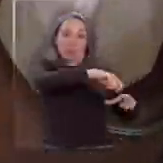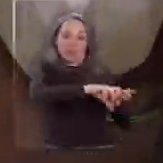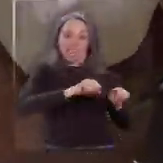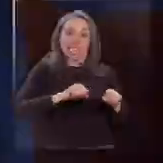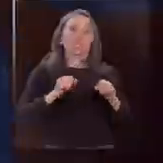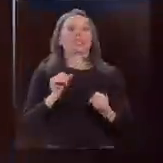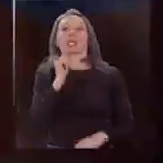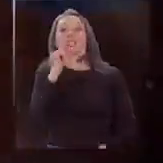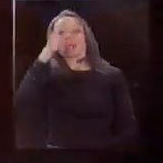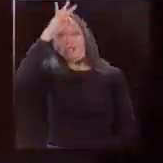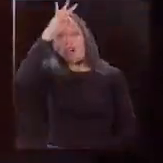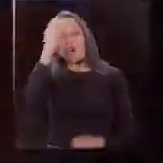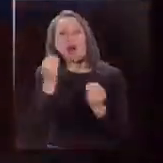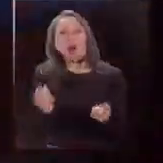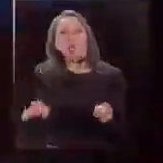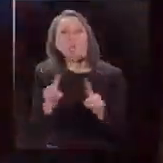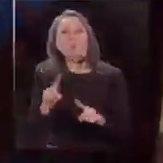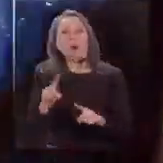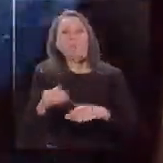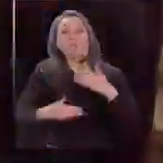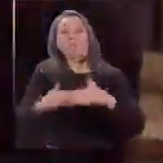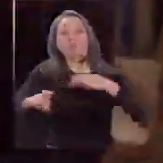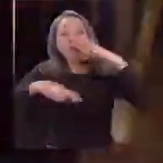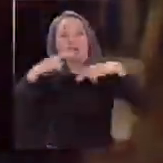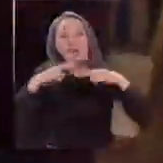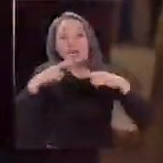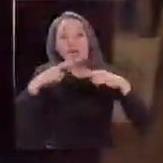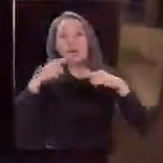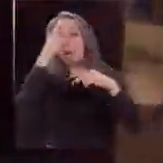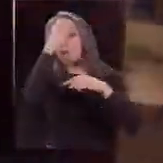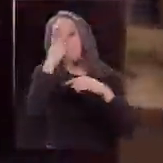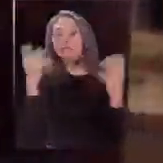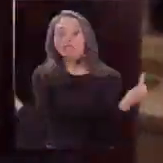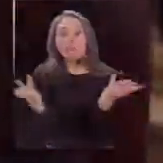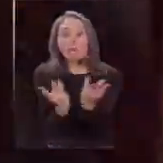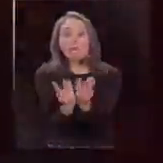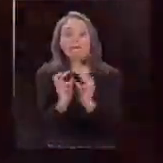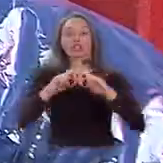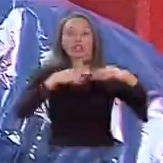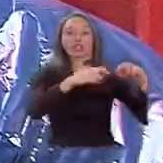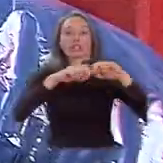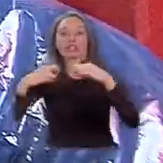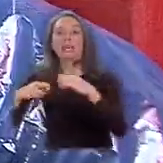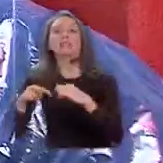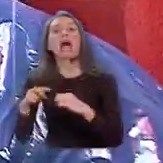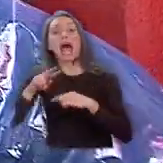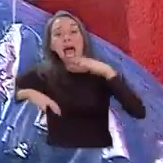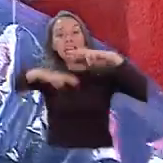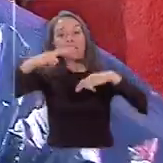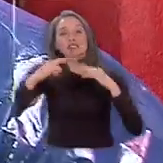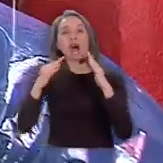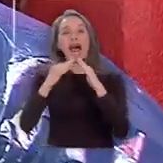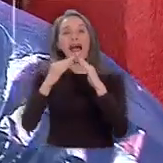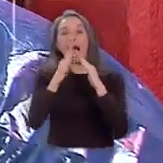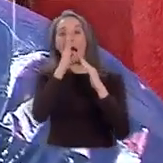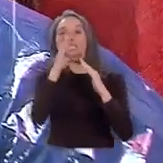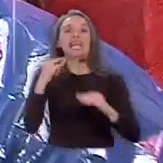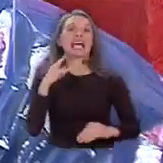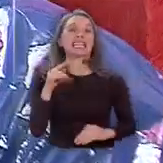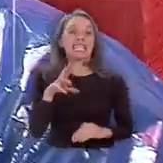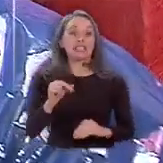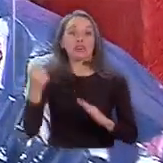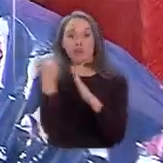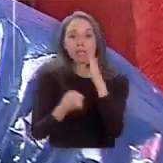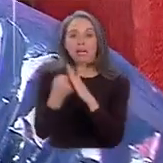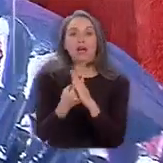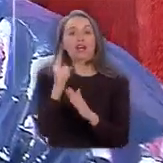tener idea cómo podrá volver a operar su restaurante con un aforo reducido. Casa Quiltro está dando la pelea y créeme que no voy a